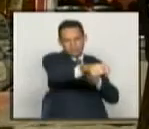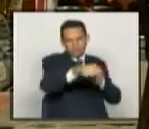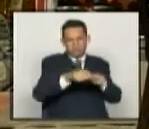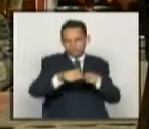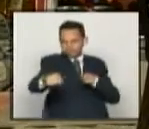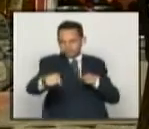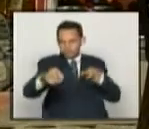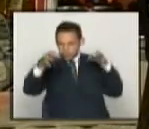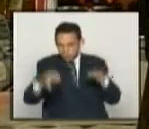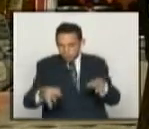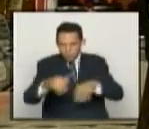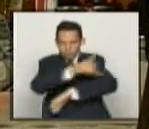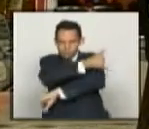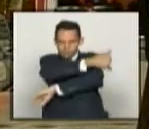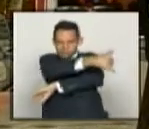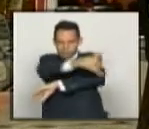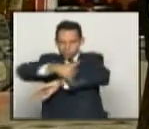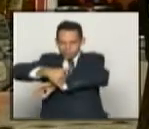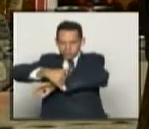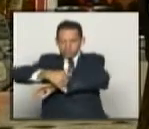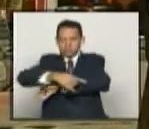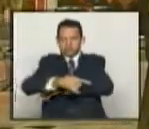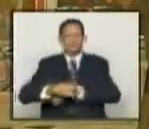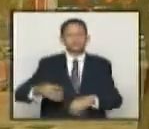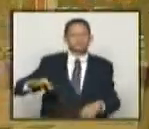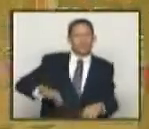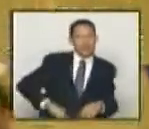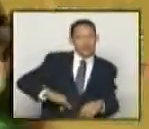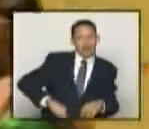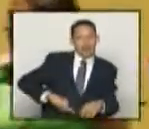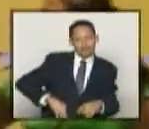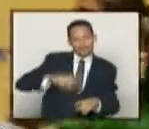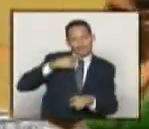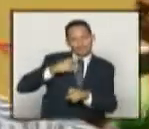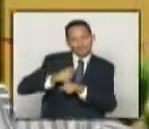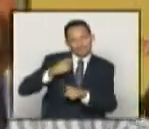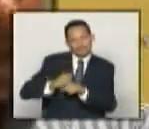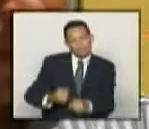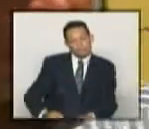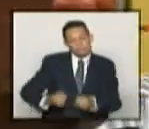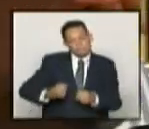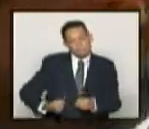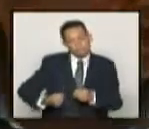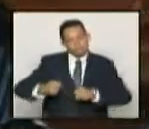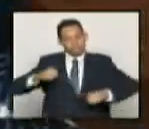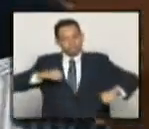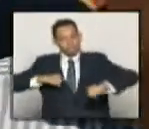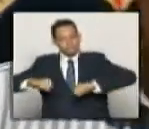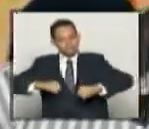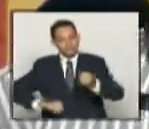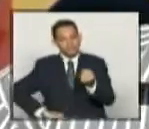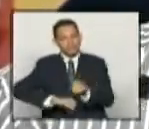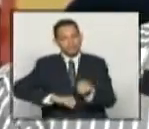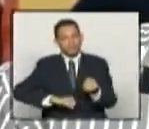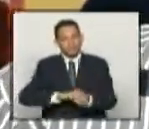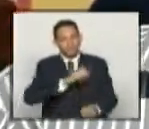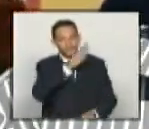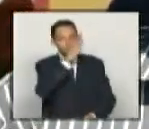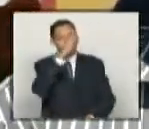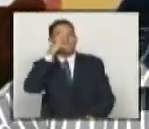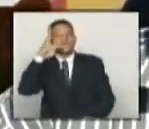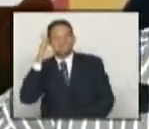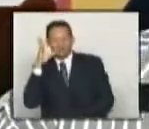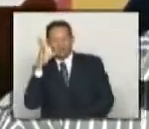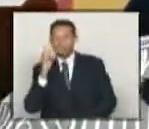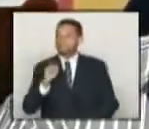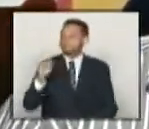unos municipios muy, el municipio tiene unas partes muy quebradas y creo que eso va, pues, eso es una buena ayuda para los campesinos. Es muy importante,